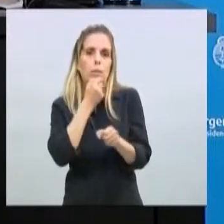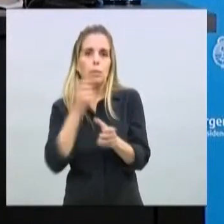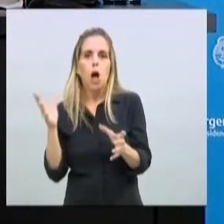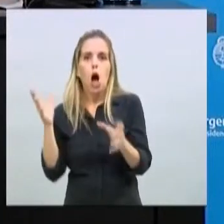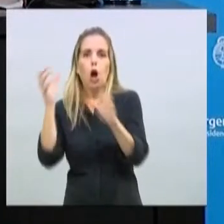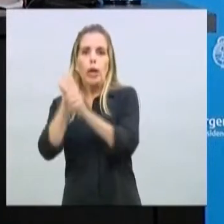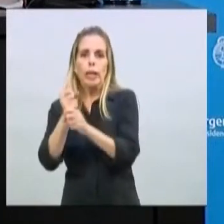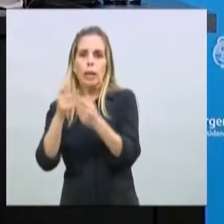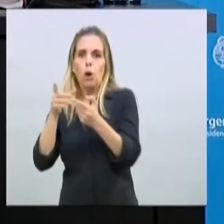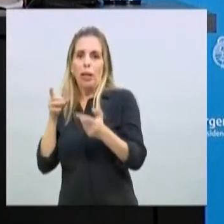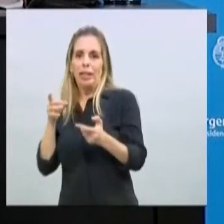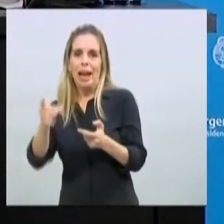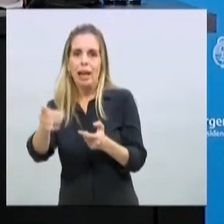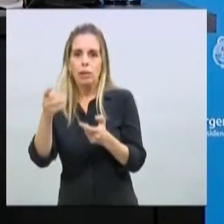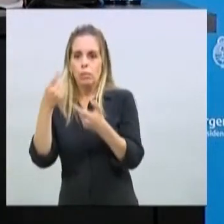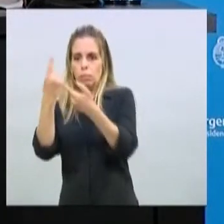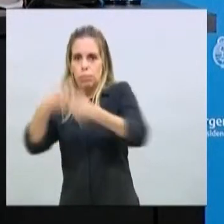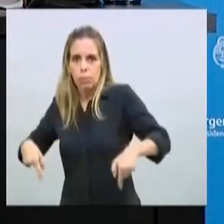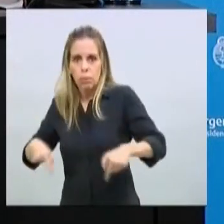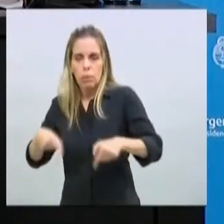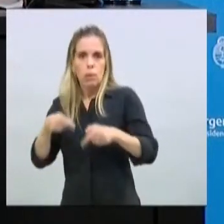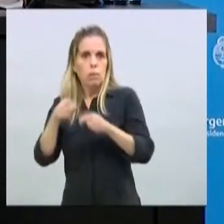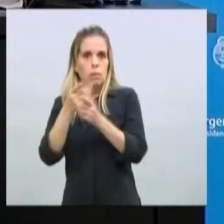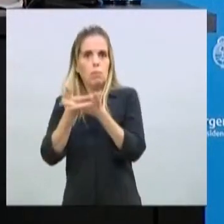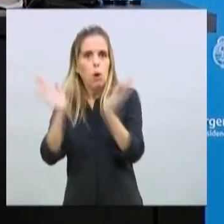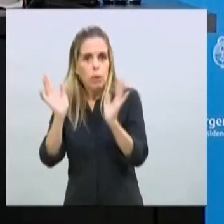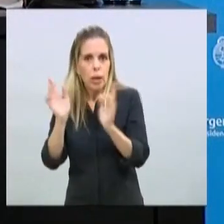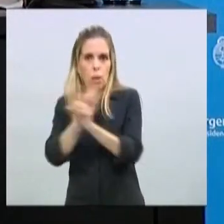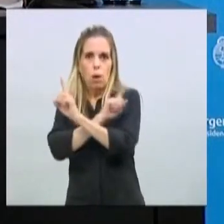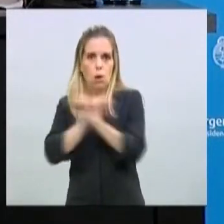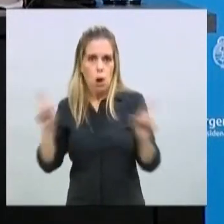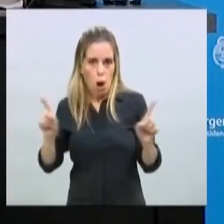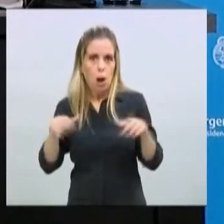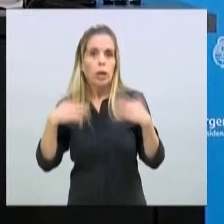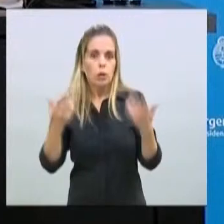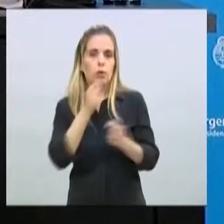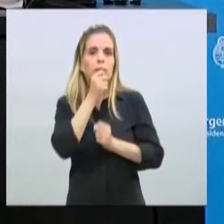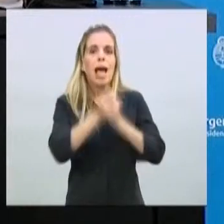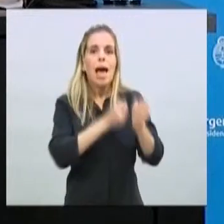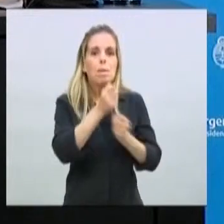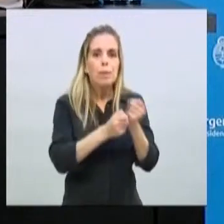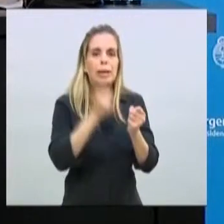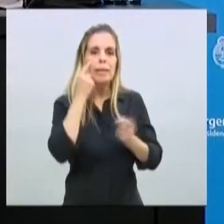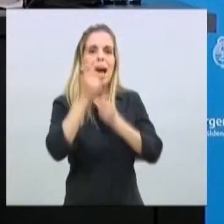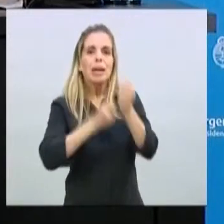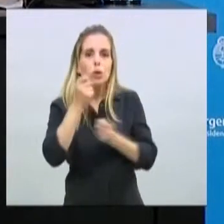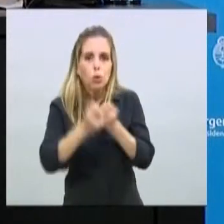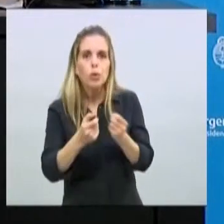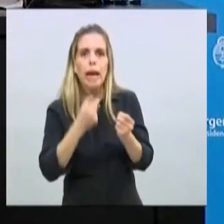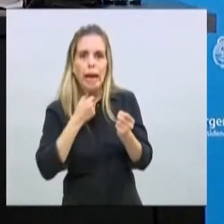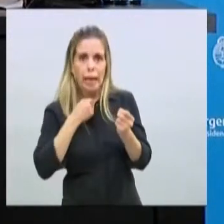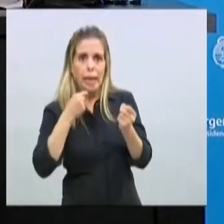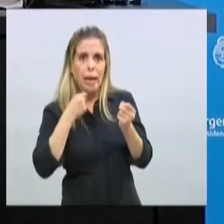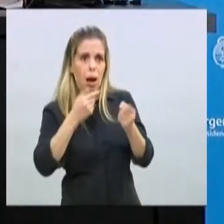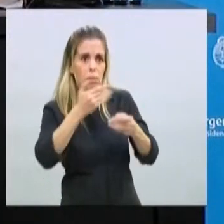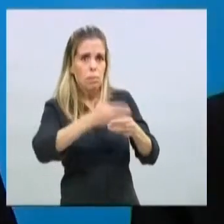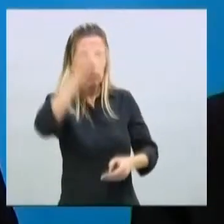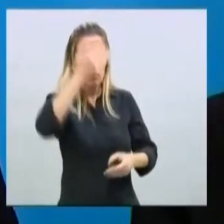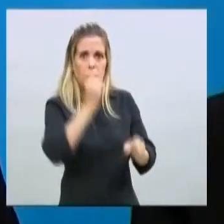las empresas o las industrias que quieran reabrirse deberán